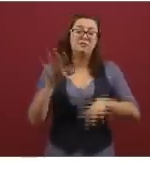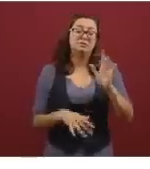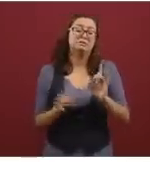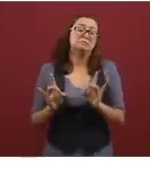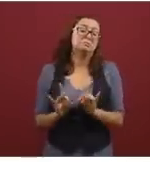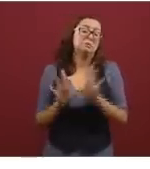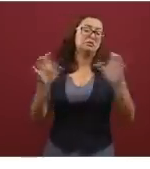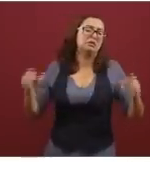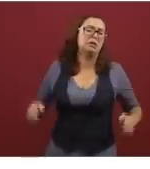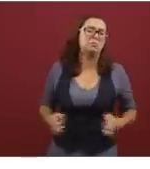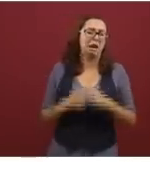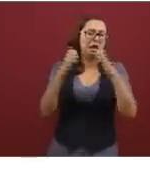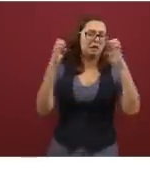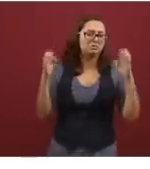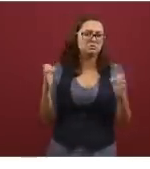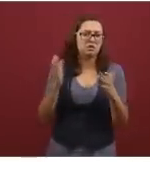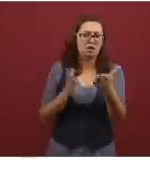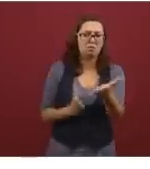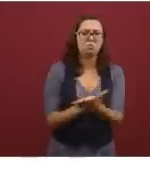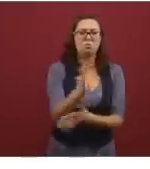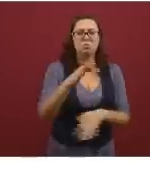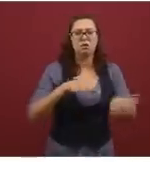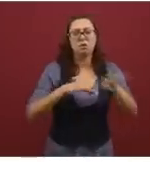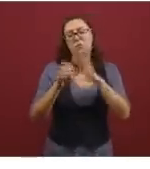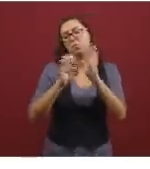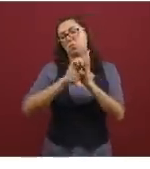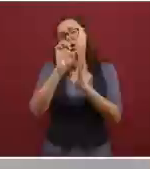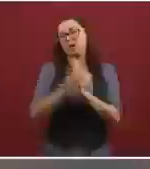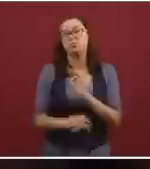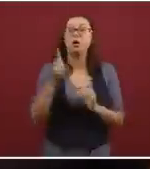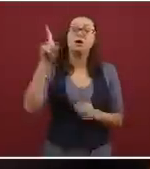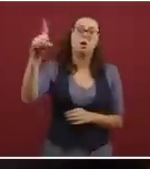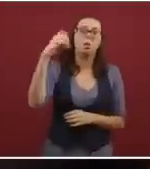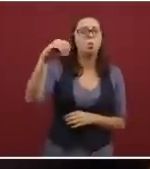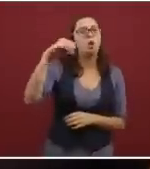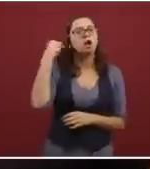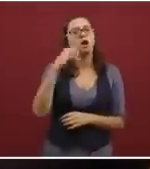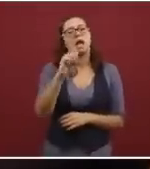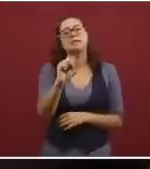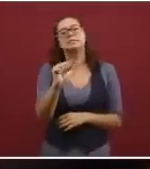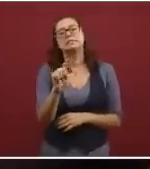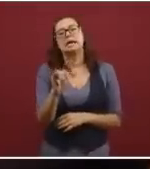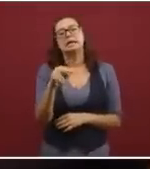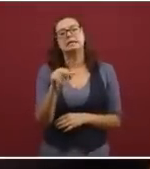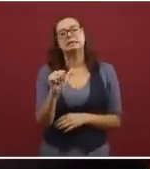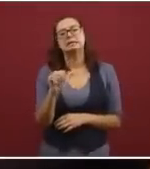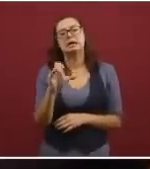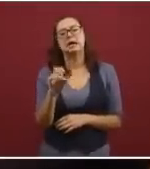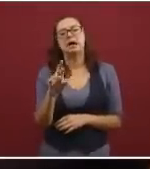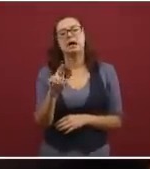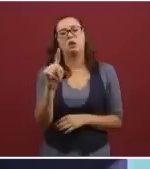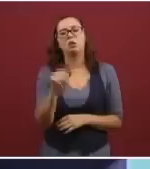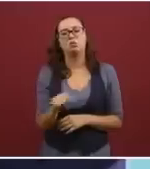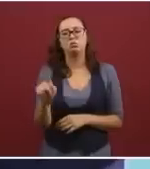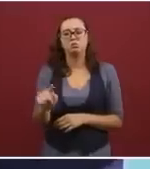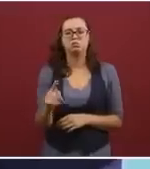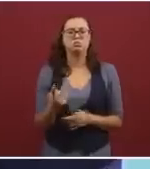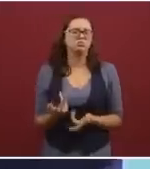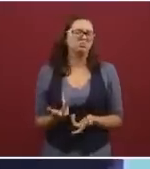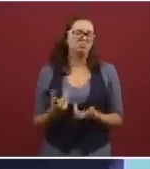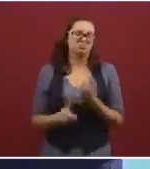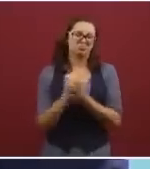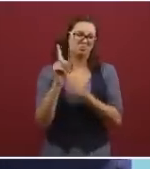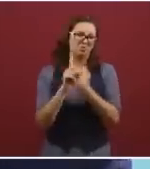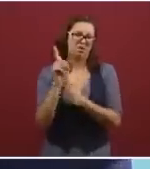ejemplo, cuando hubo el problema en Salina Cruz, pues ustedes recordarán, hubo un sismo, hubo una